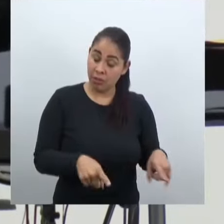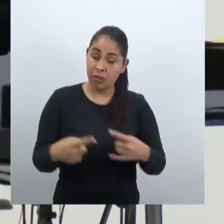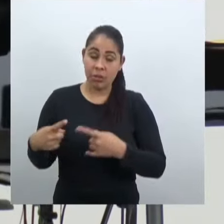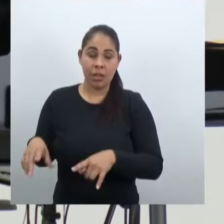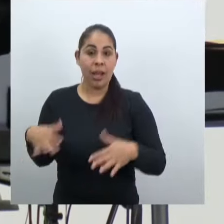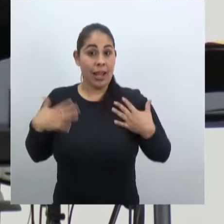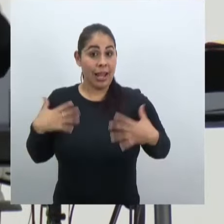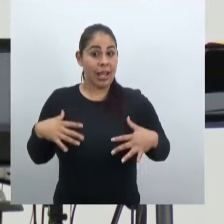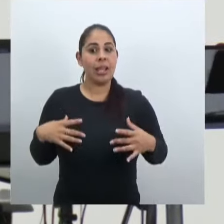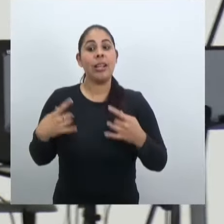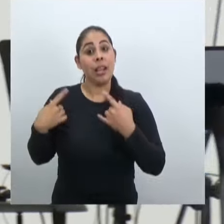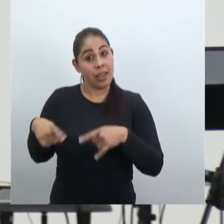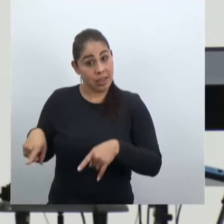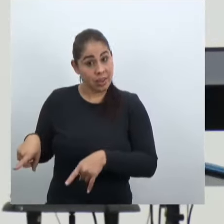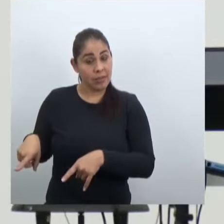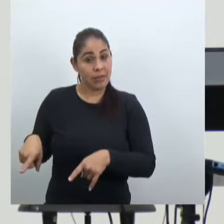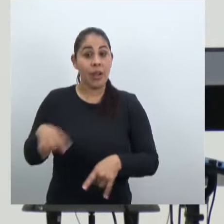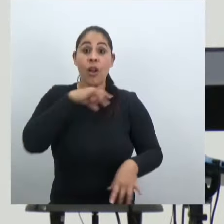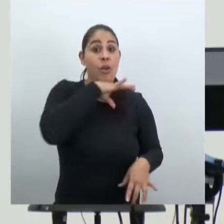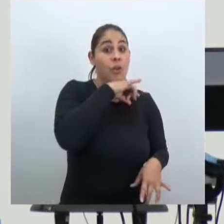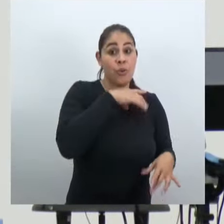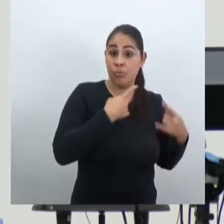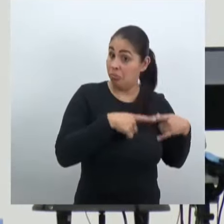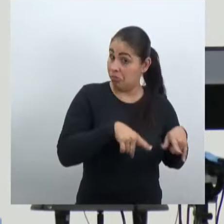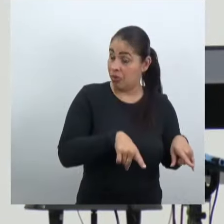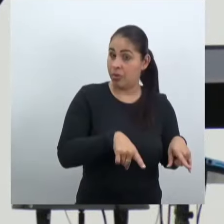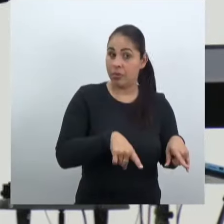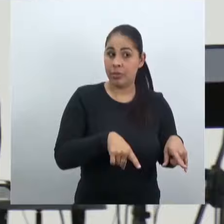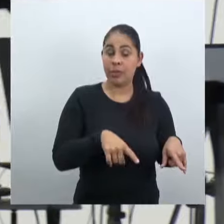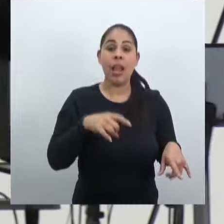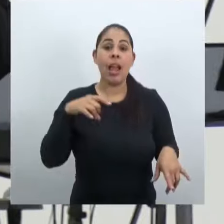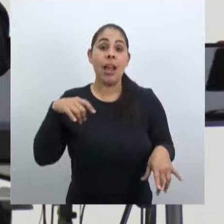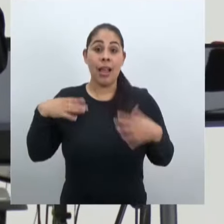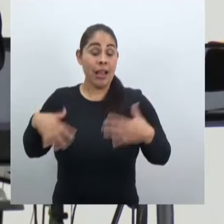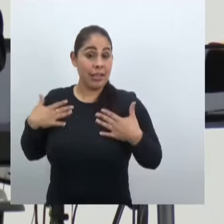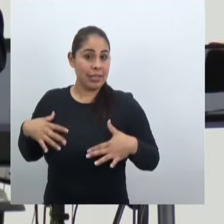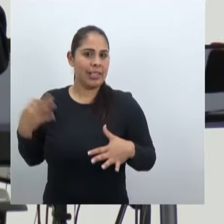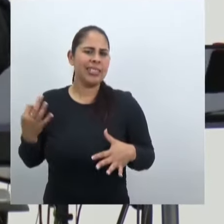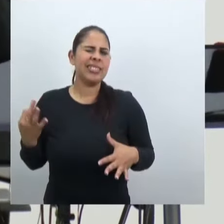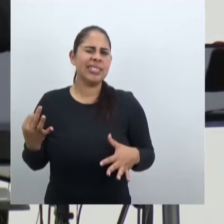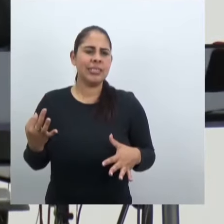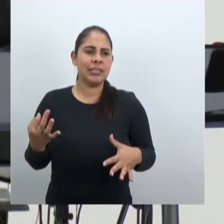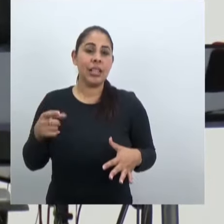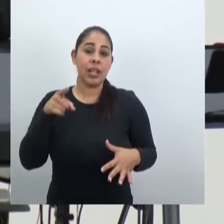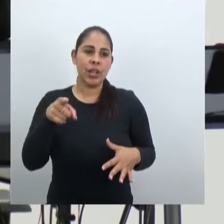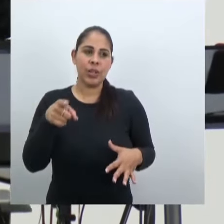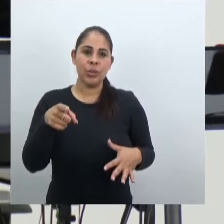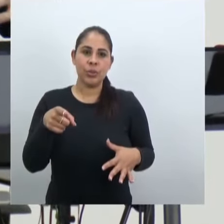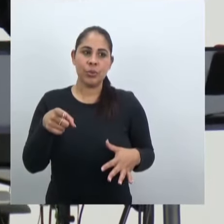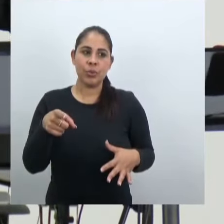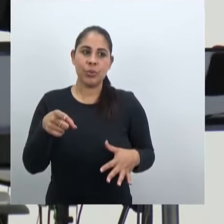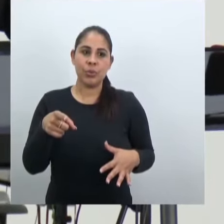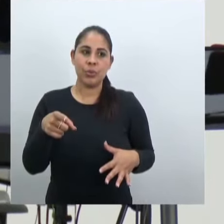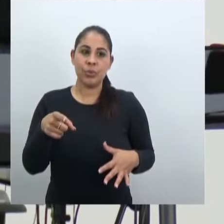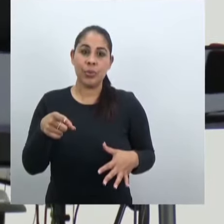Alegría es una cosa, gozo es otro. Alegría es que tú necesitas algo en